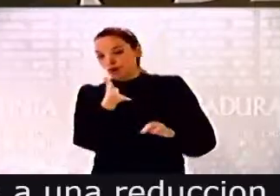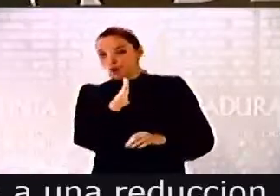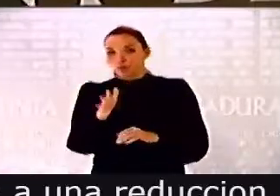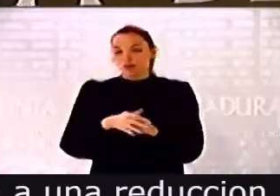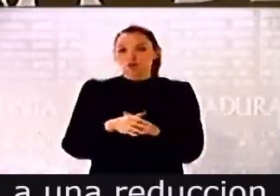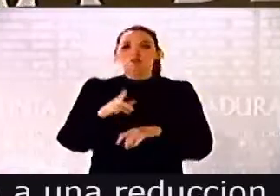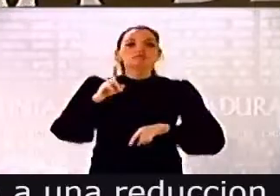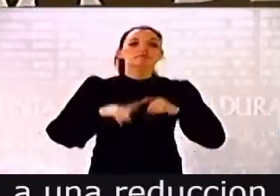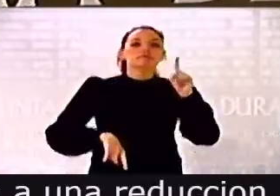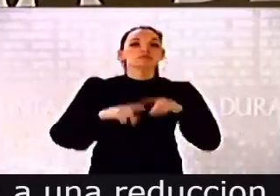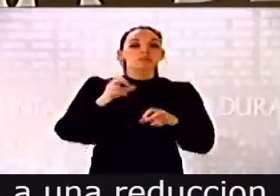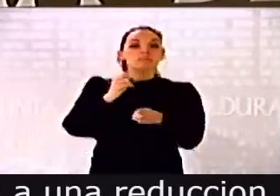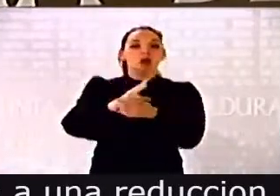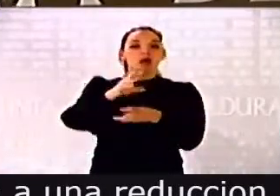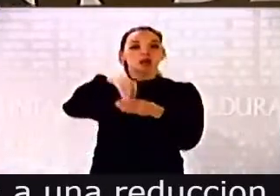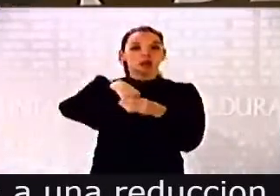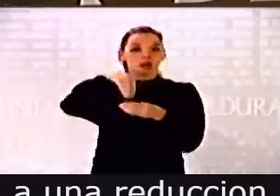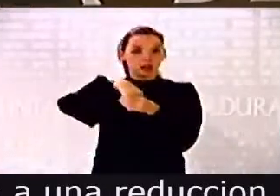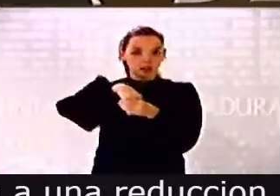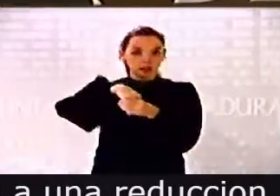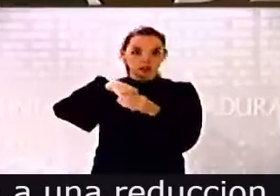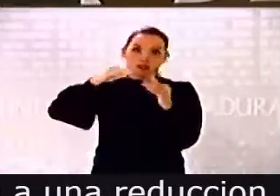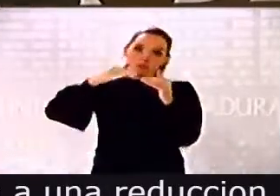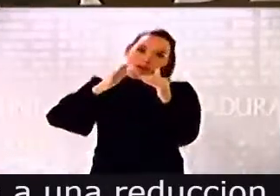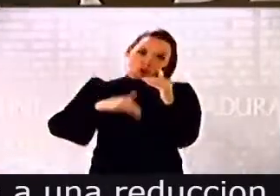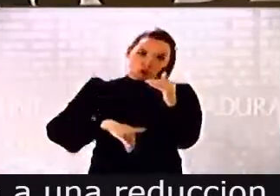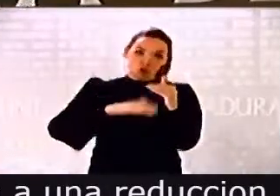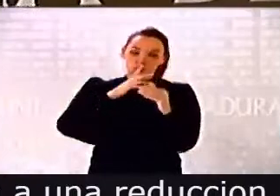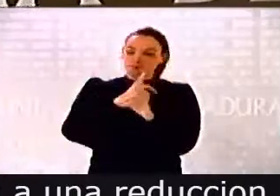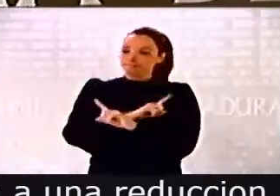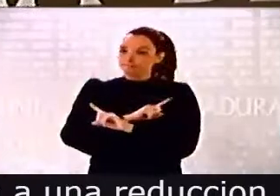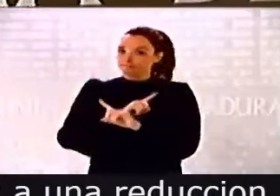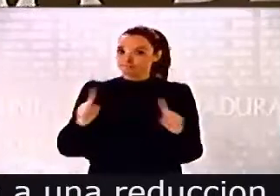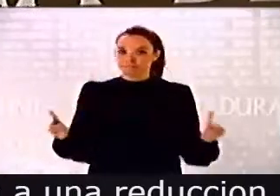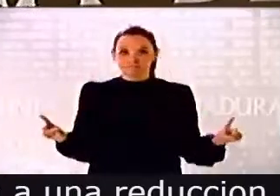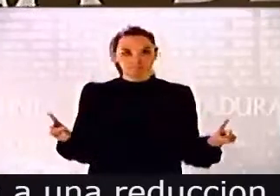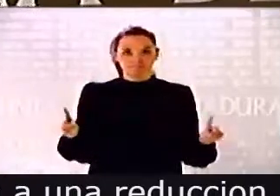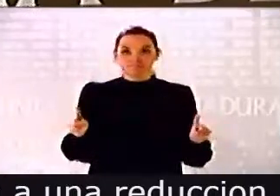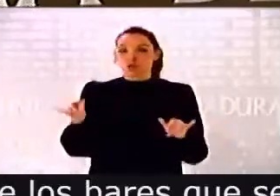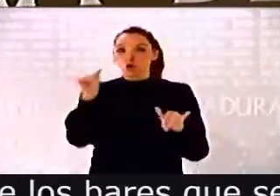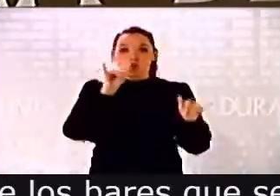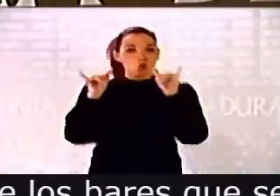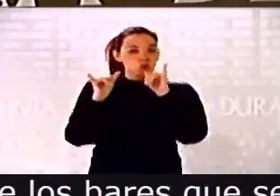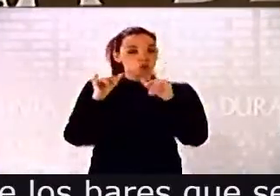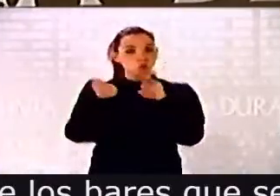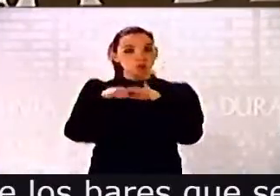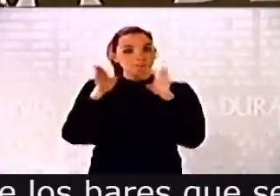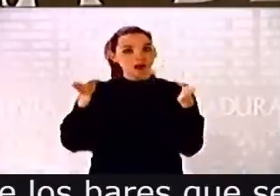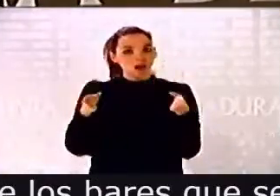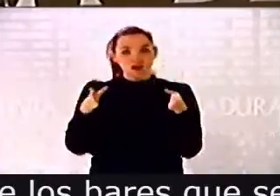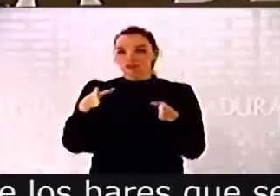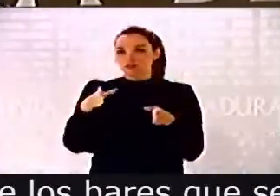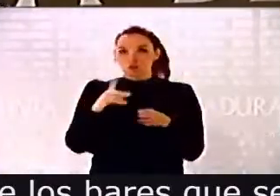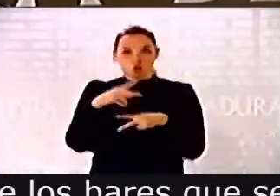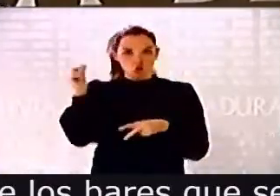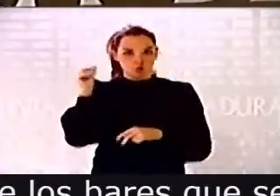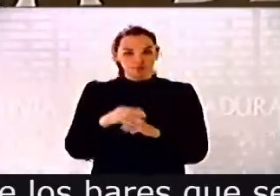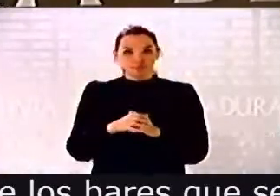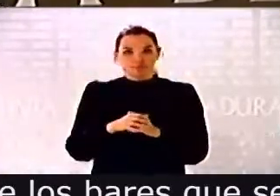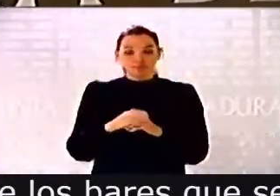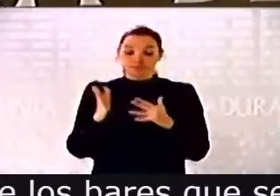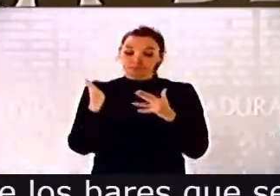en el interior de los bares, que se prohíbe el consumo en barra y se reduce al